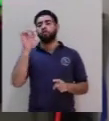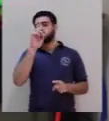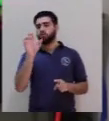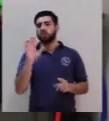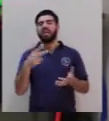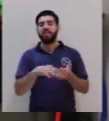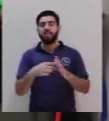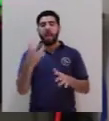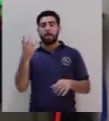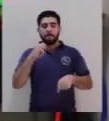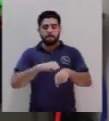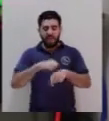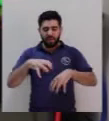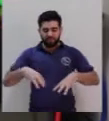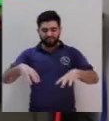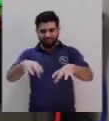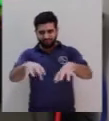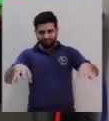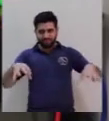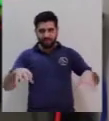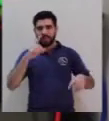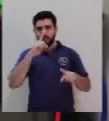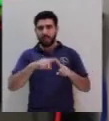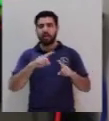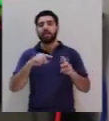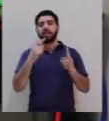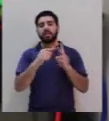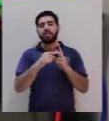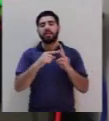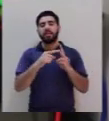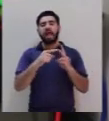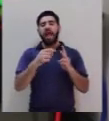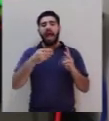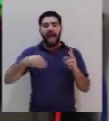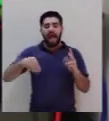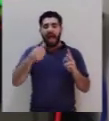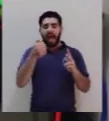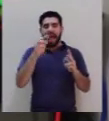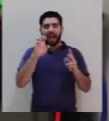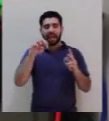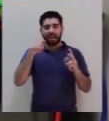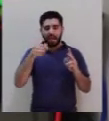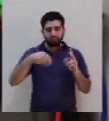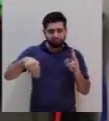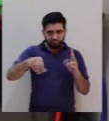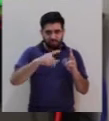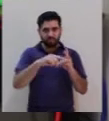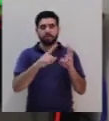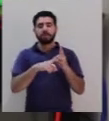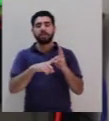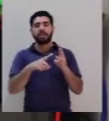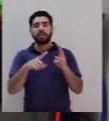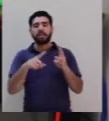de arena y piedras y el de tierra fértil. Okay. Vamos a hacer la